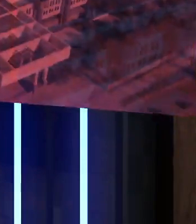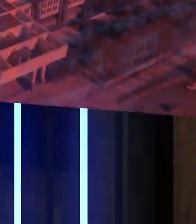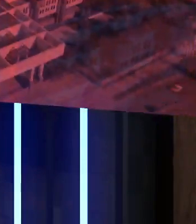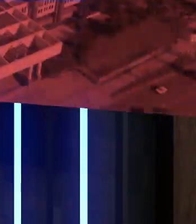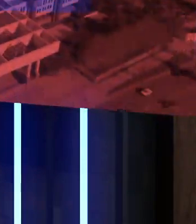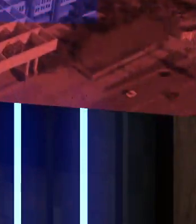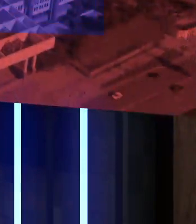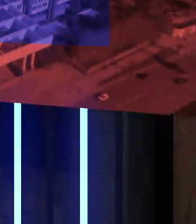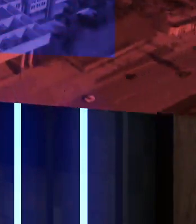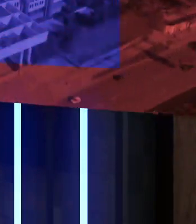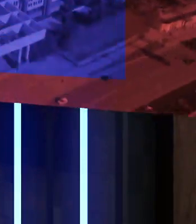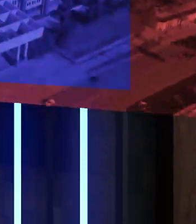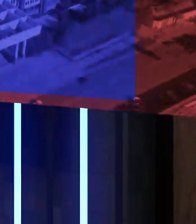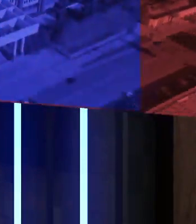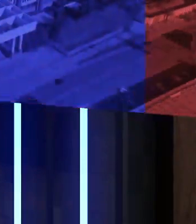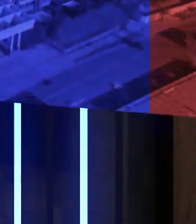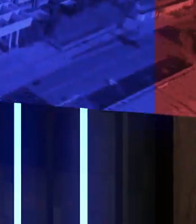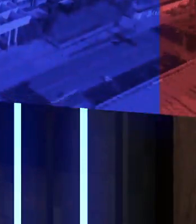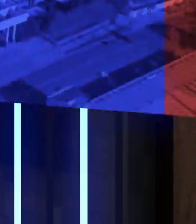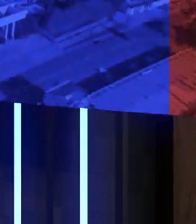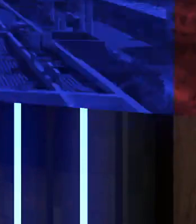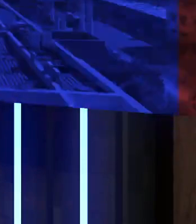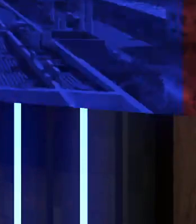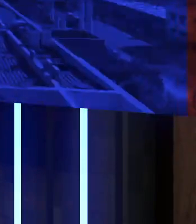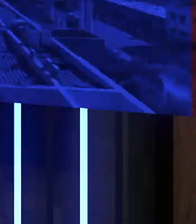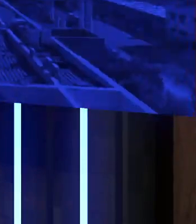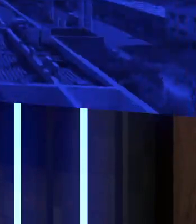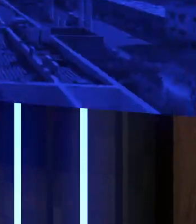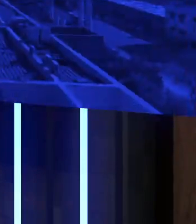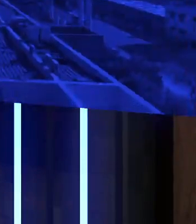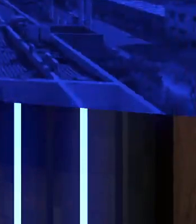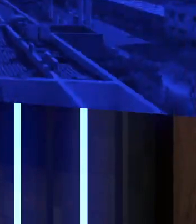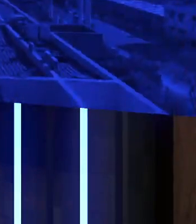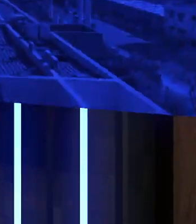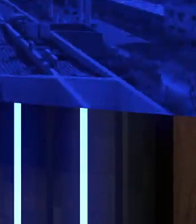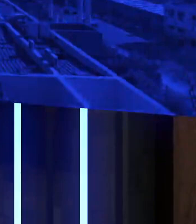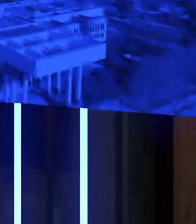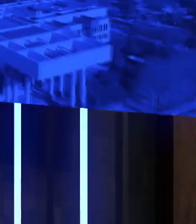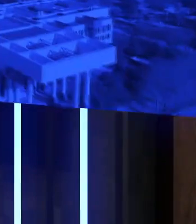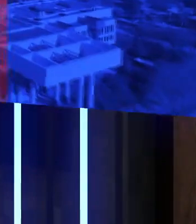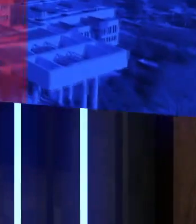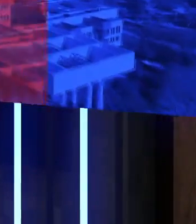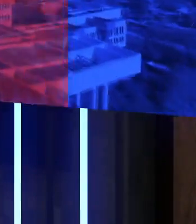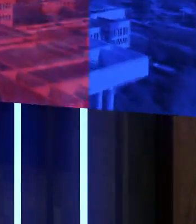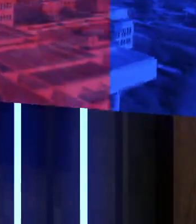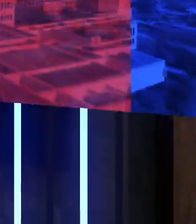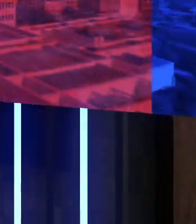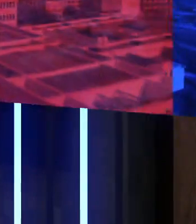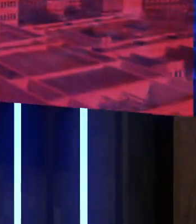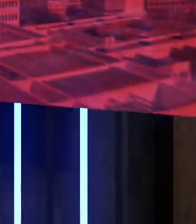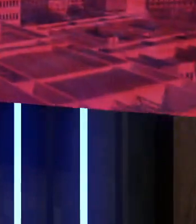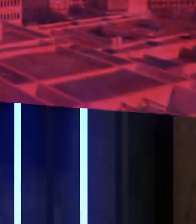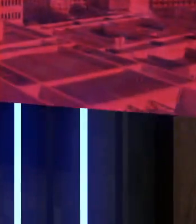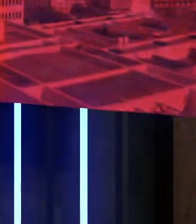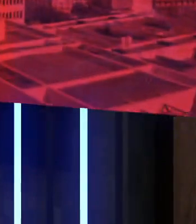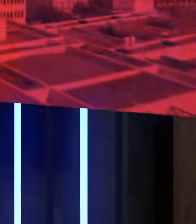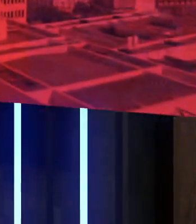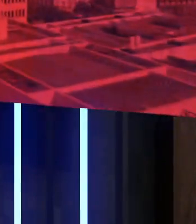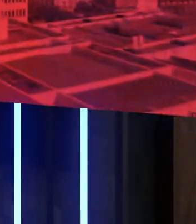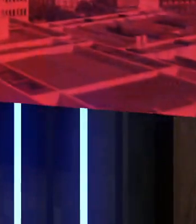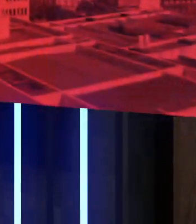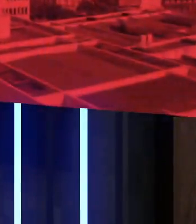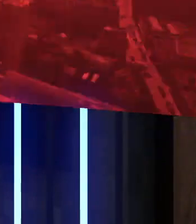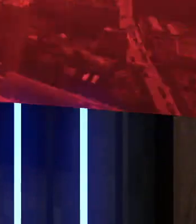los establecimientos educacionales a los alumnos del nivel medio mayor de las escuelas especiales de lenguaje, realizar